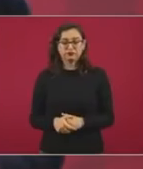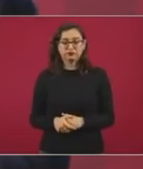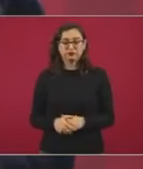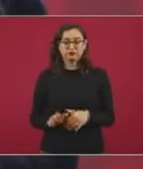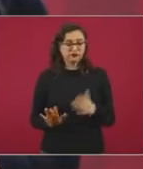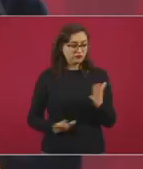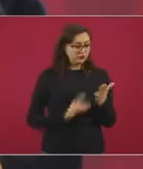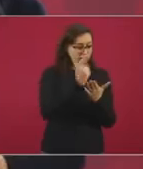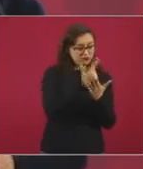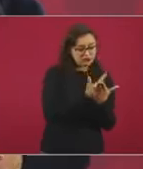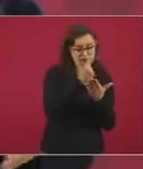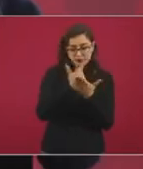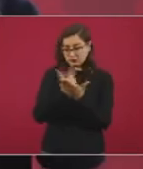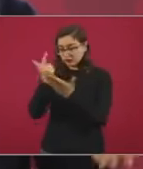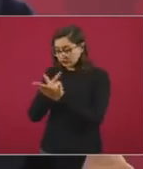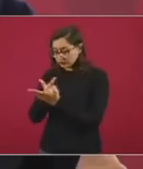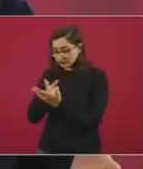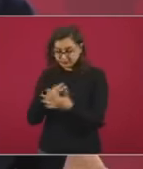censo,